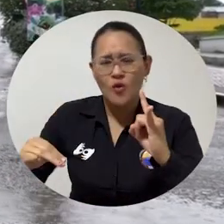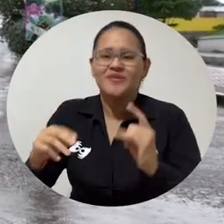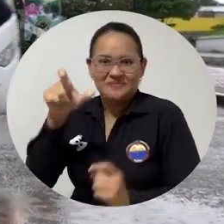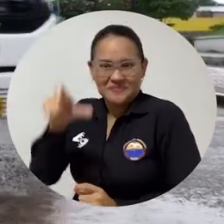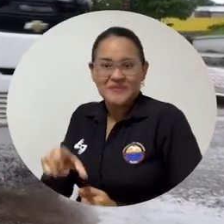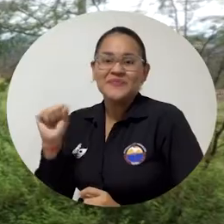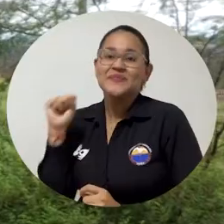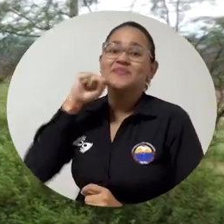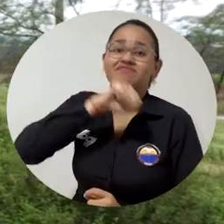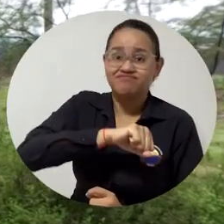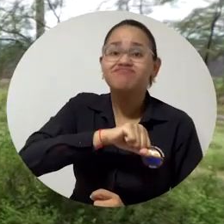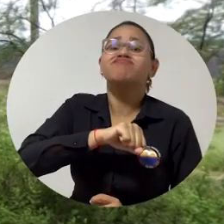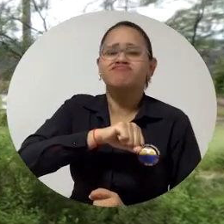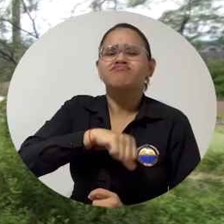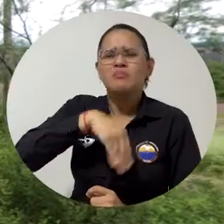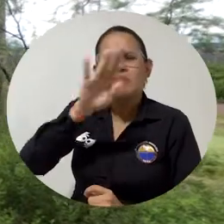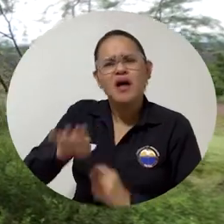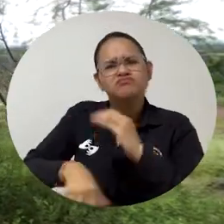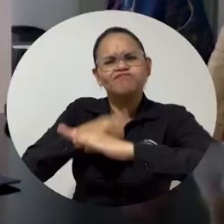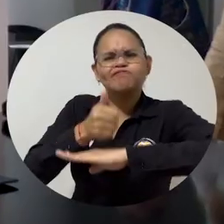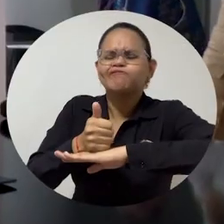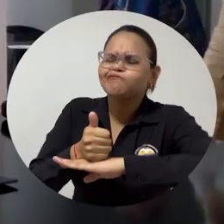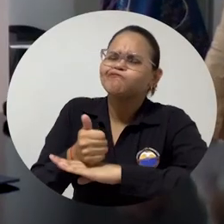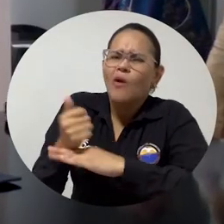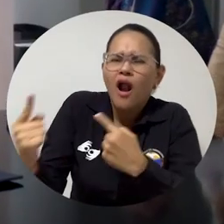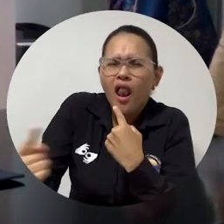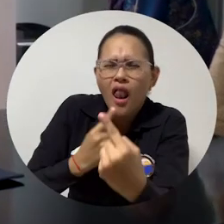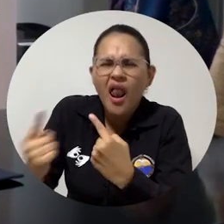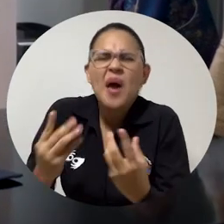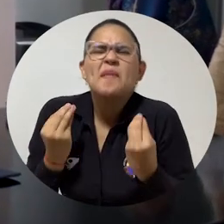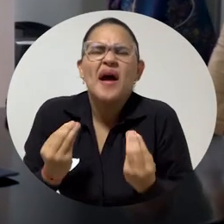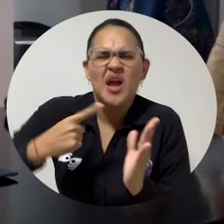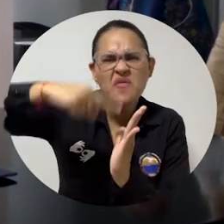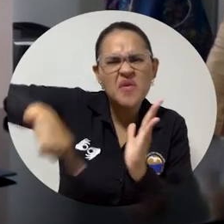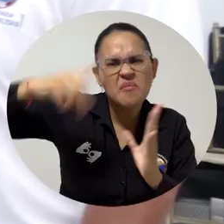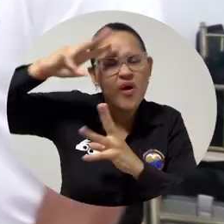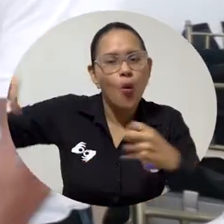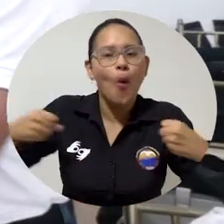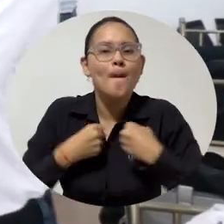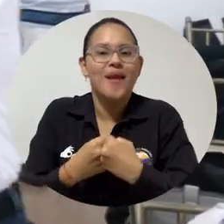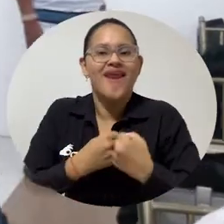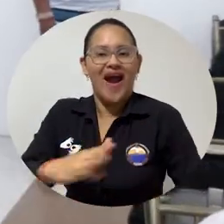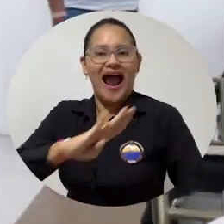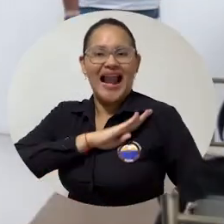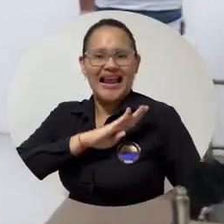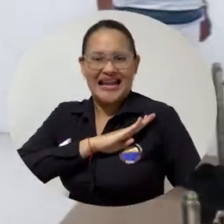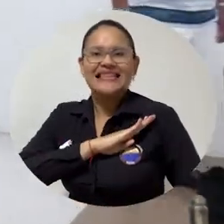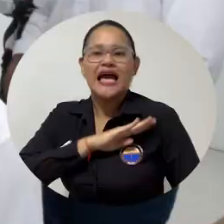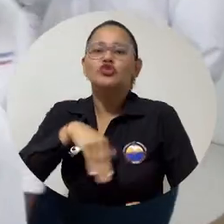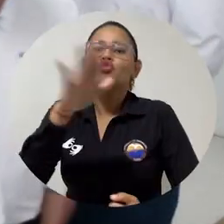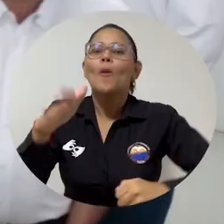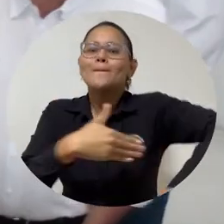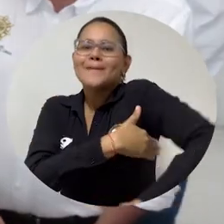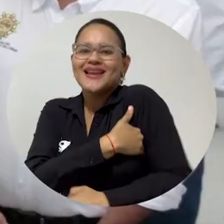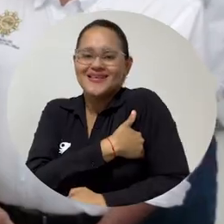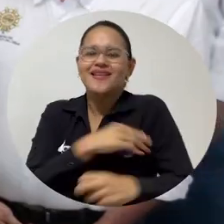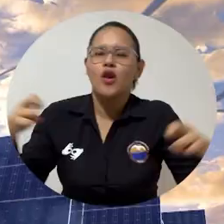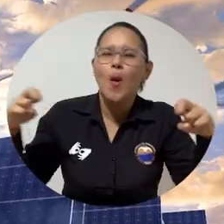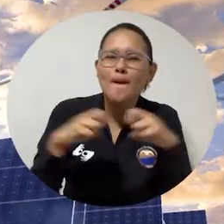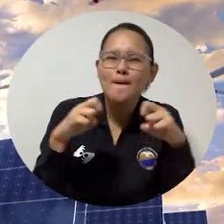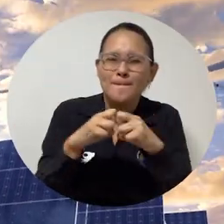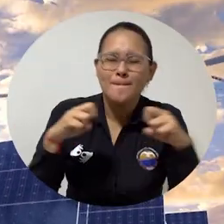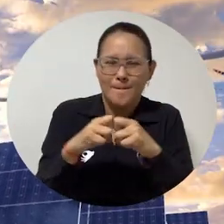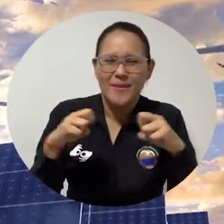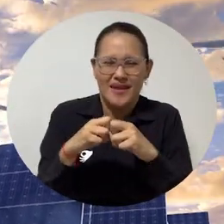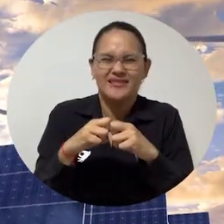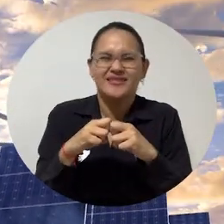Universidad del Magdalena con su rector, el doctor Pablo Vera Salazar, para firmar un convenio de cooperación con la Alcaldía ante el Ministerio de Minas y Energía